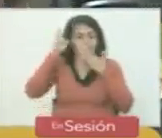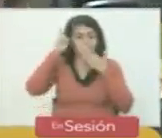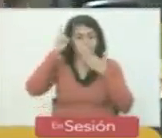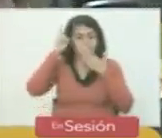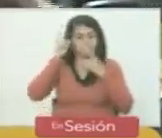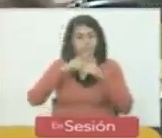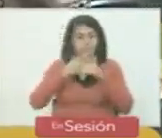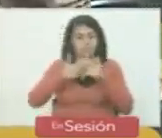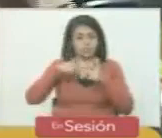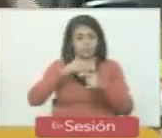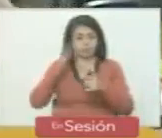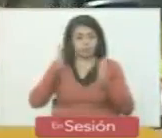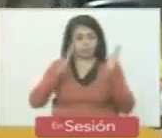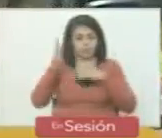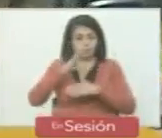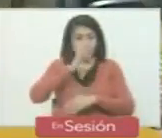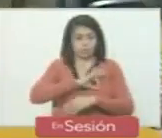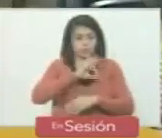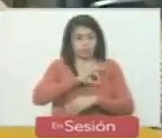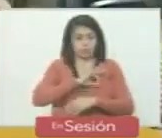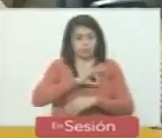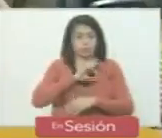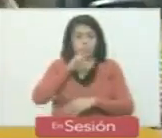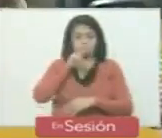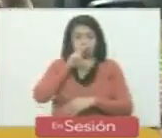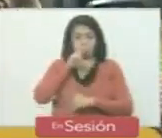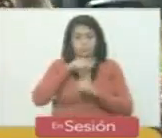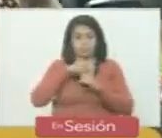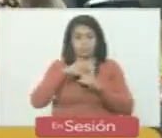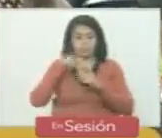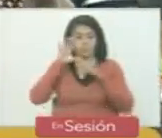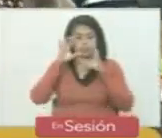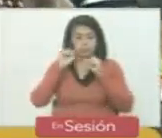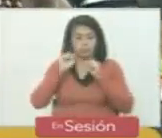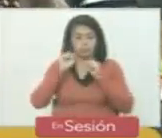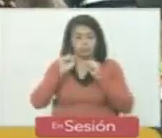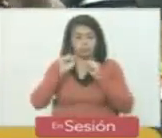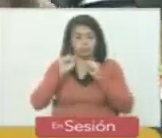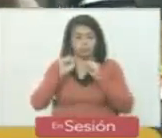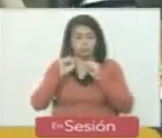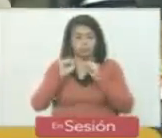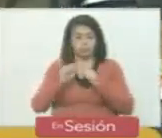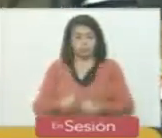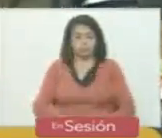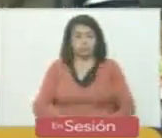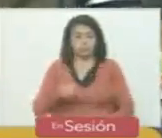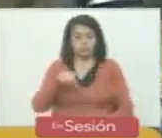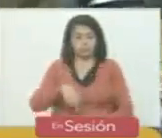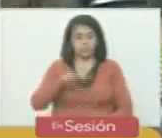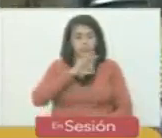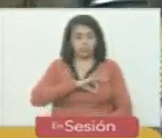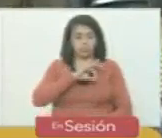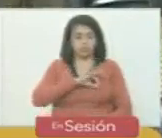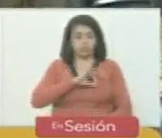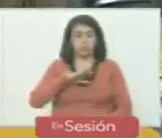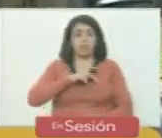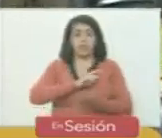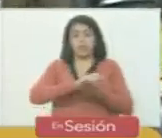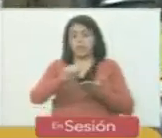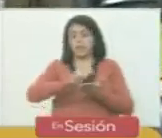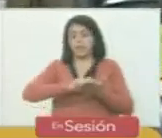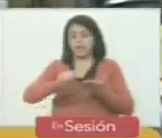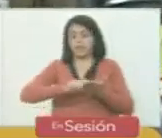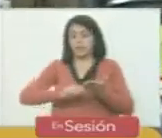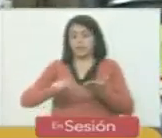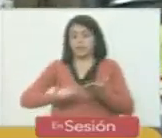indígenas, nosotros que venimos de sociedades orales, entonces entendimos que esta es una sociedad donde lo escrito